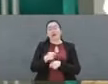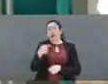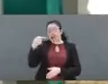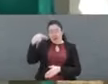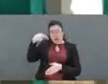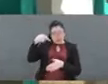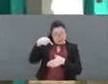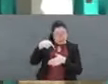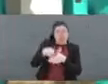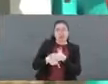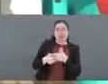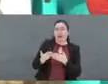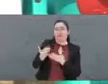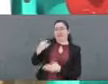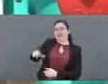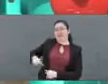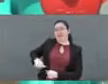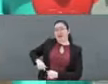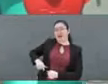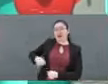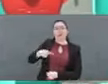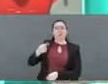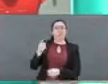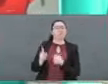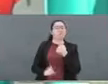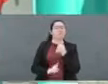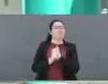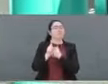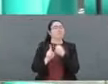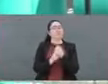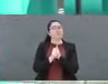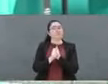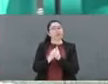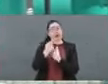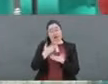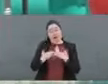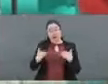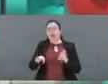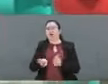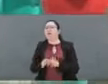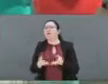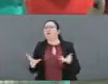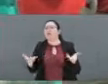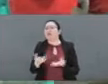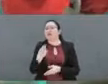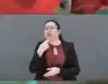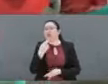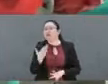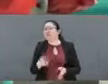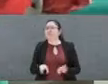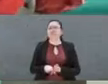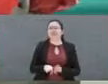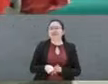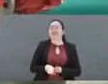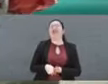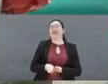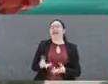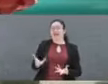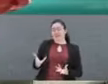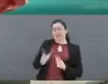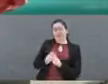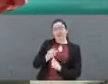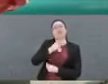tuvieron muchos problemas y que ahora con Pemex estamos trabajando para poderlos utilizar, que no se quede todo ese dinero que se invirtió